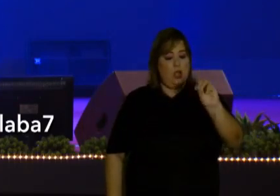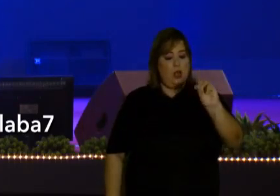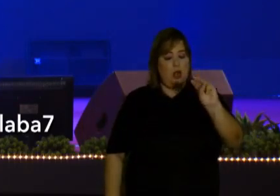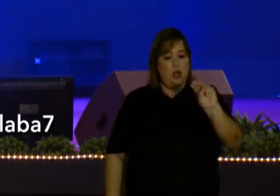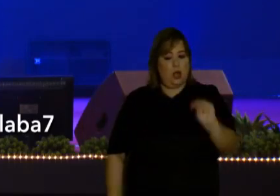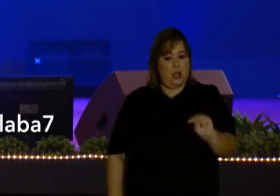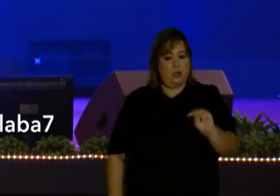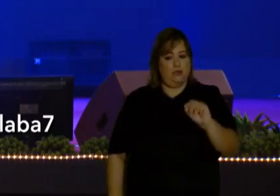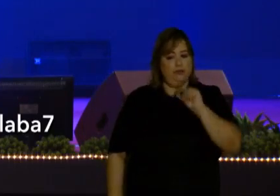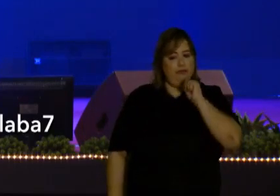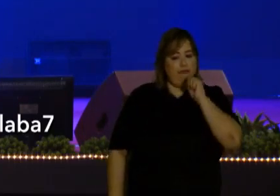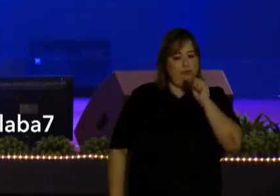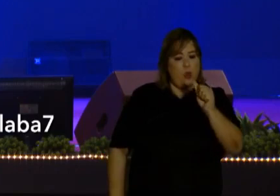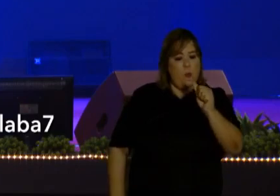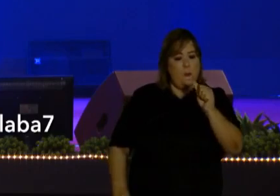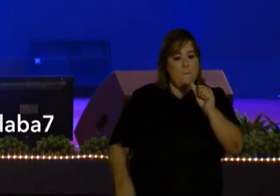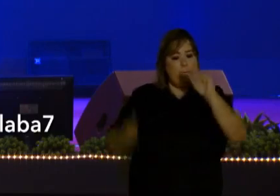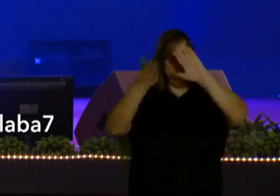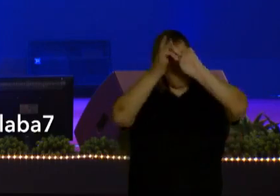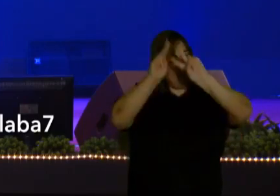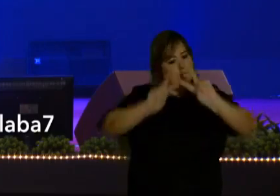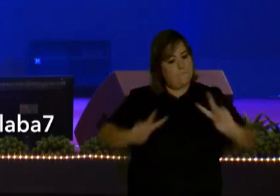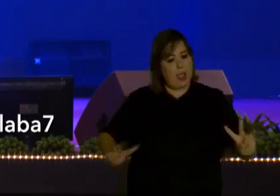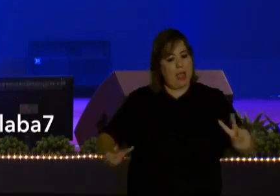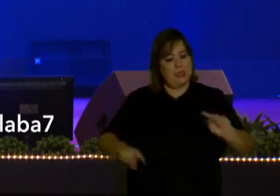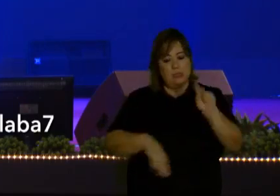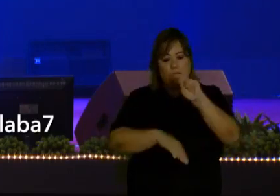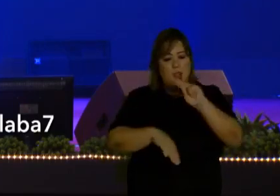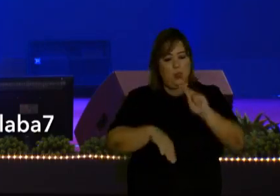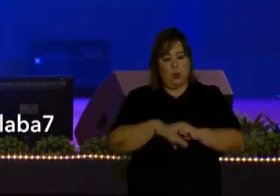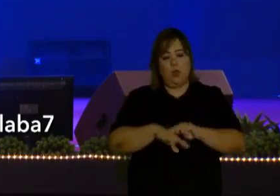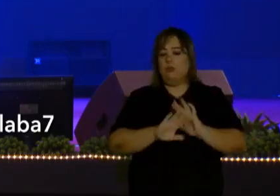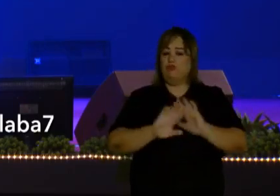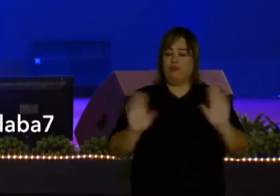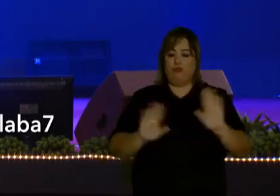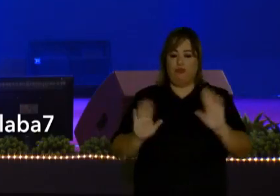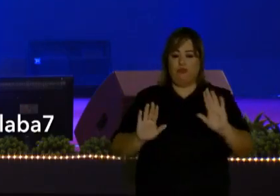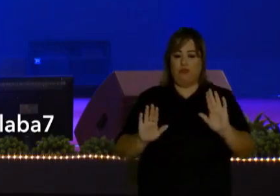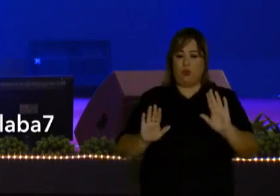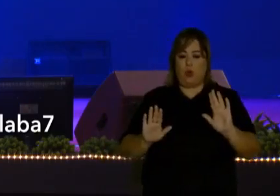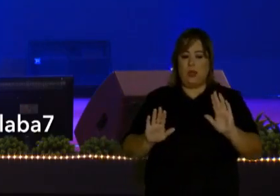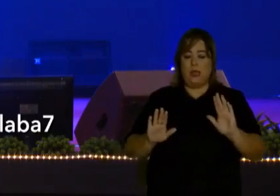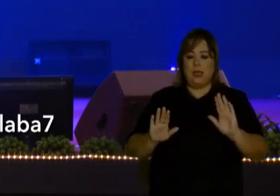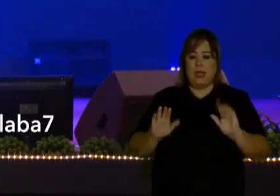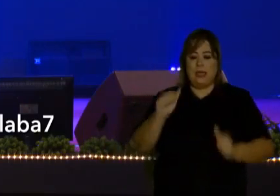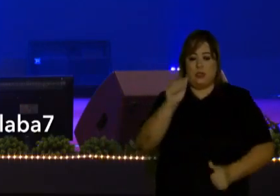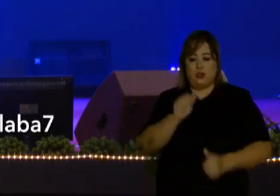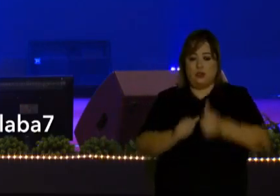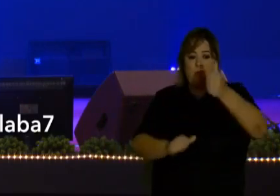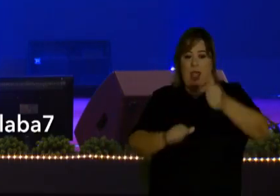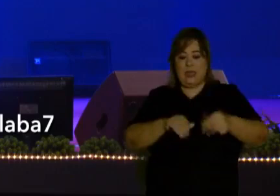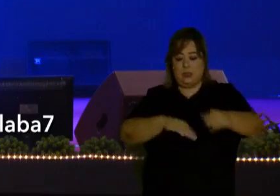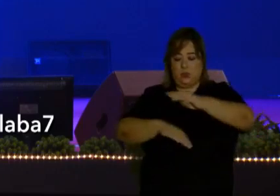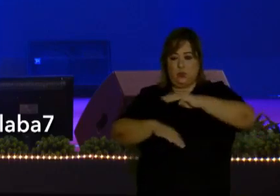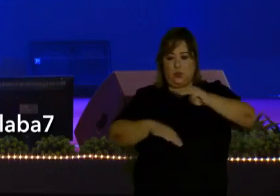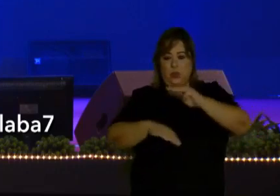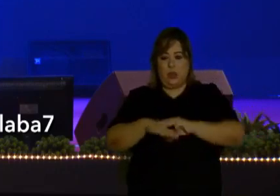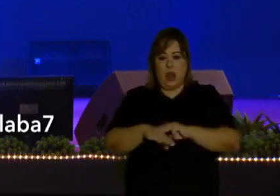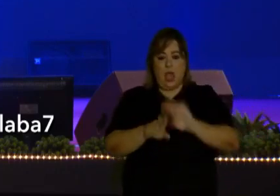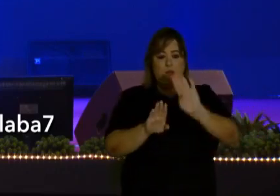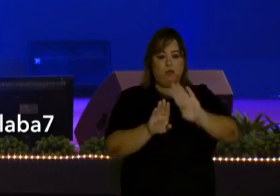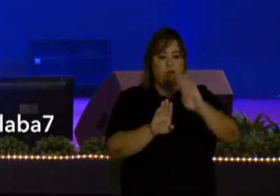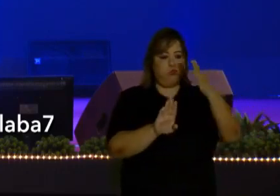viene gracia, te viene favor. Comprarás sin dinero. Llegarás a los sitios y la gente querrá hacer negocio contigo. Las puertas se te van a